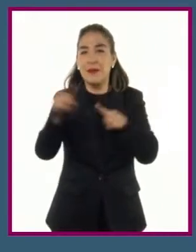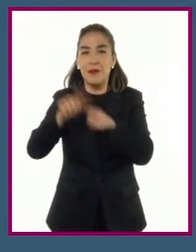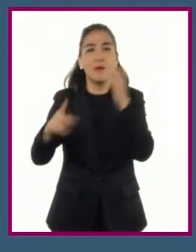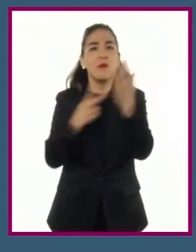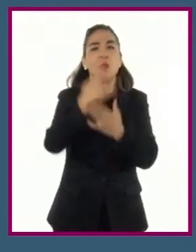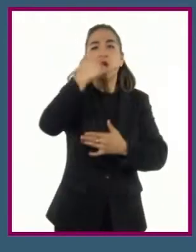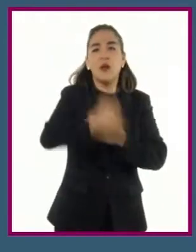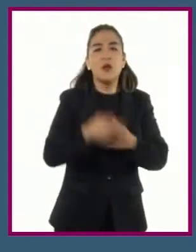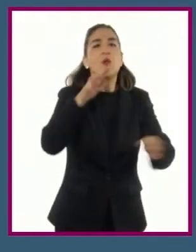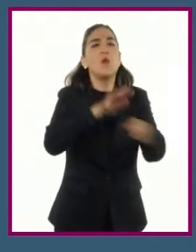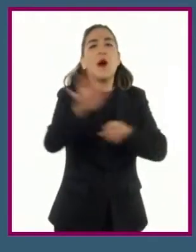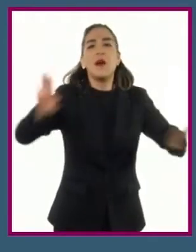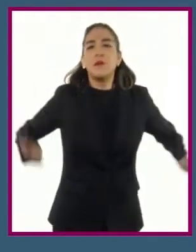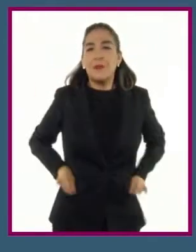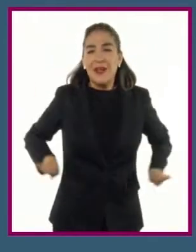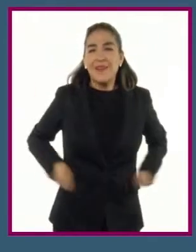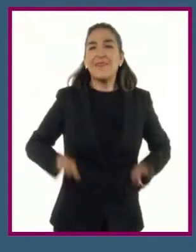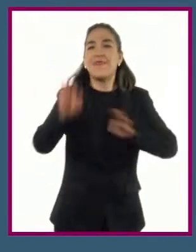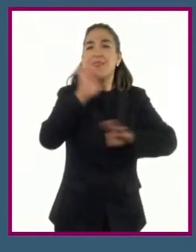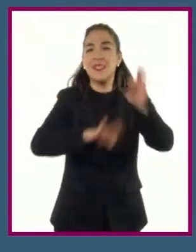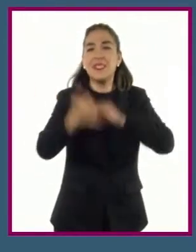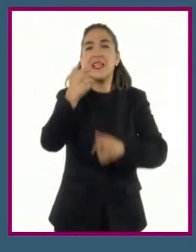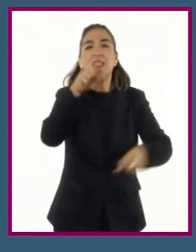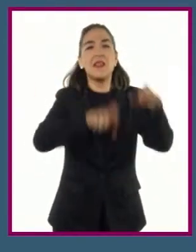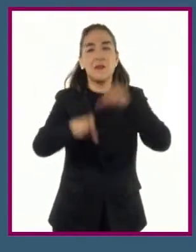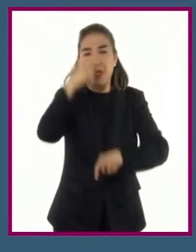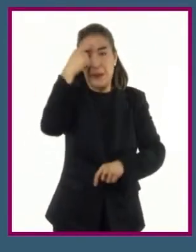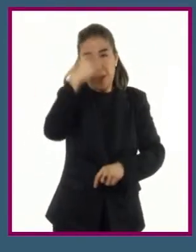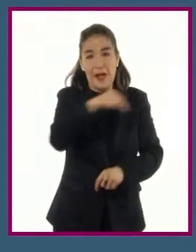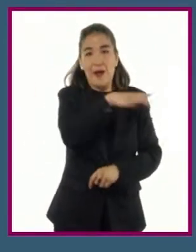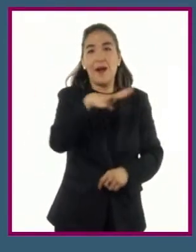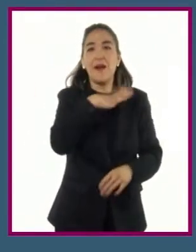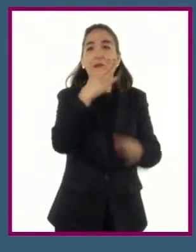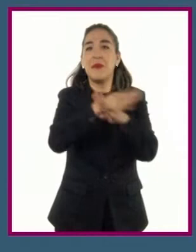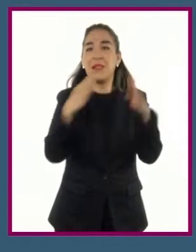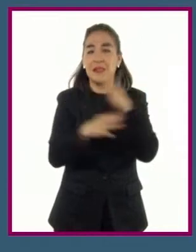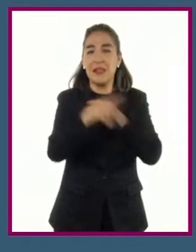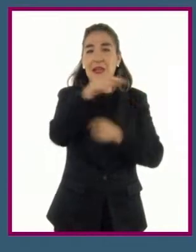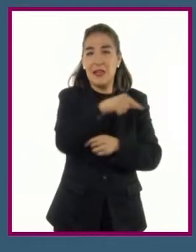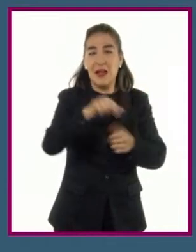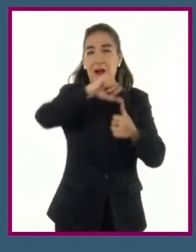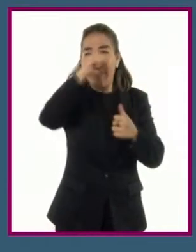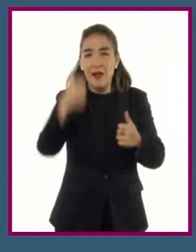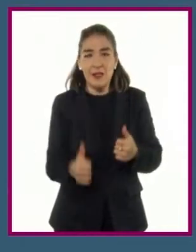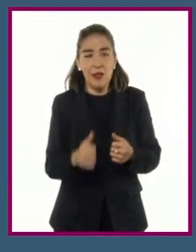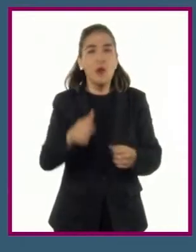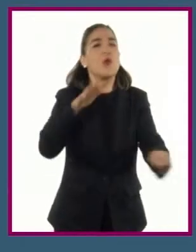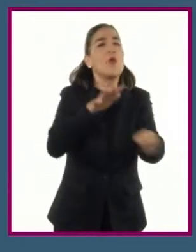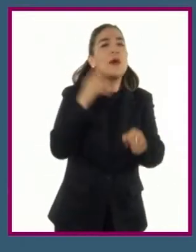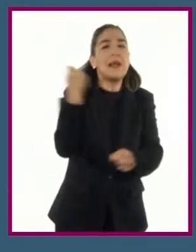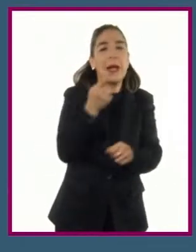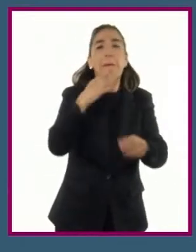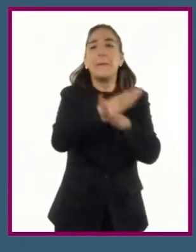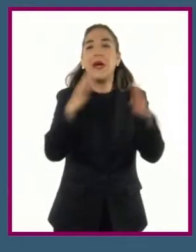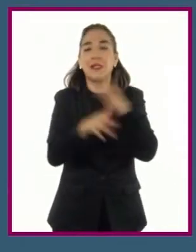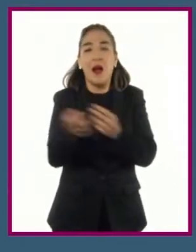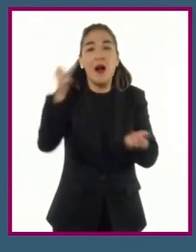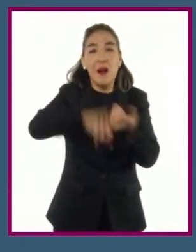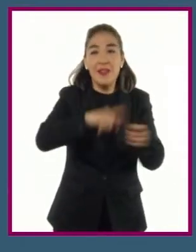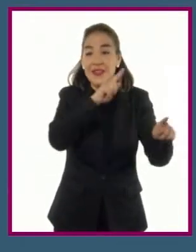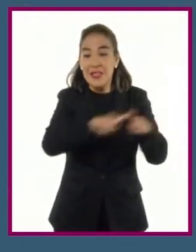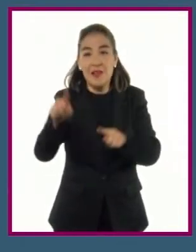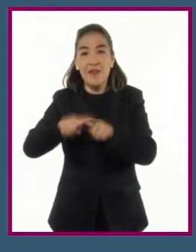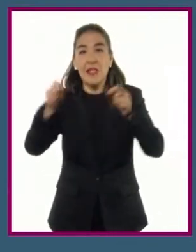¿Qué propiedades físicas y químicas tienen los materiales usados en el arte? ¿Qué materiales se emplean en las